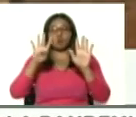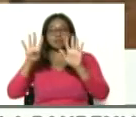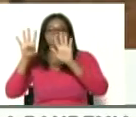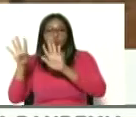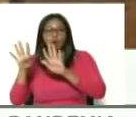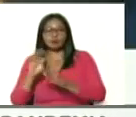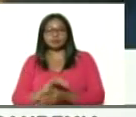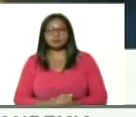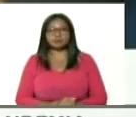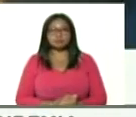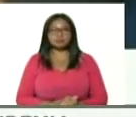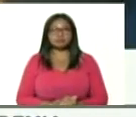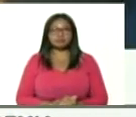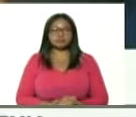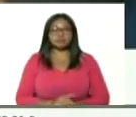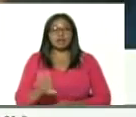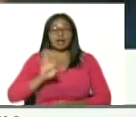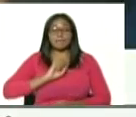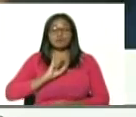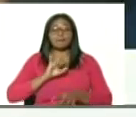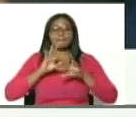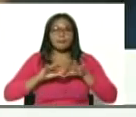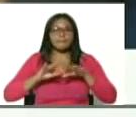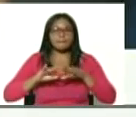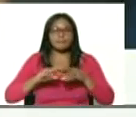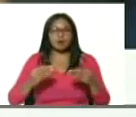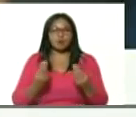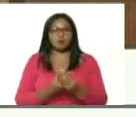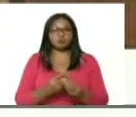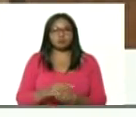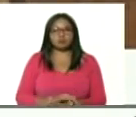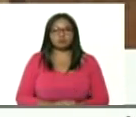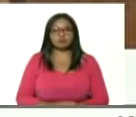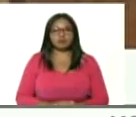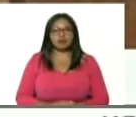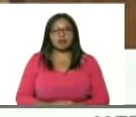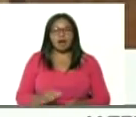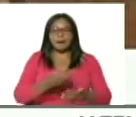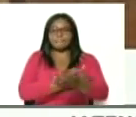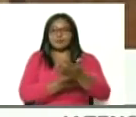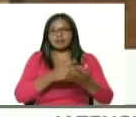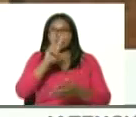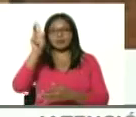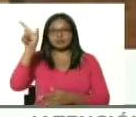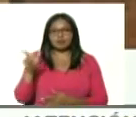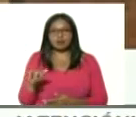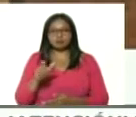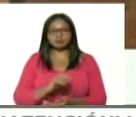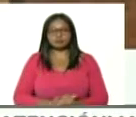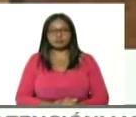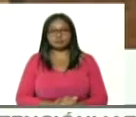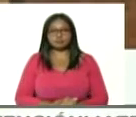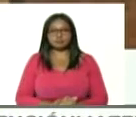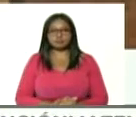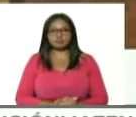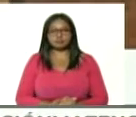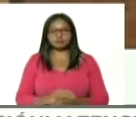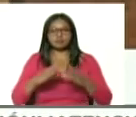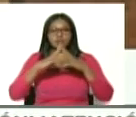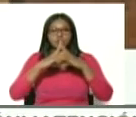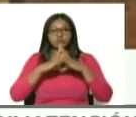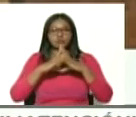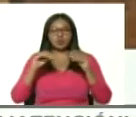Aristóbulo fue corredactor, junto a miles de venezolanos, de todos los conceptos de